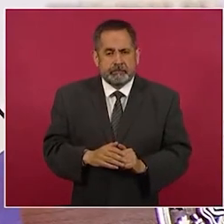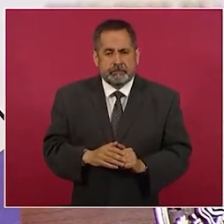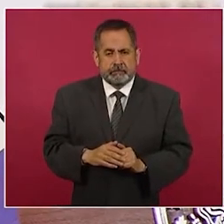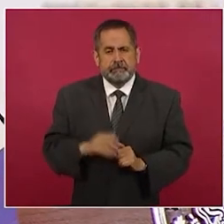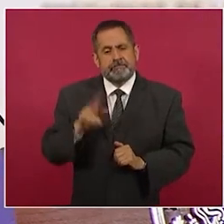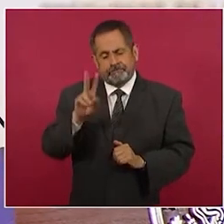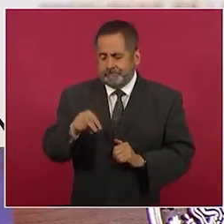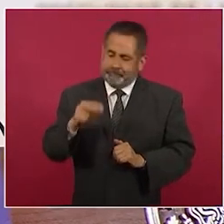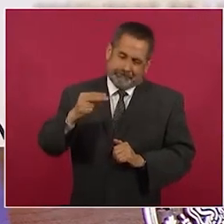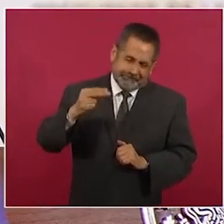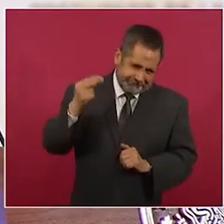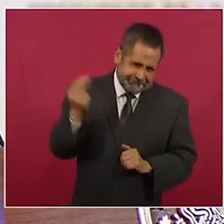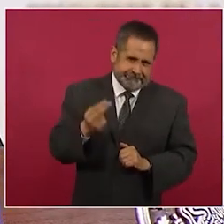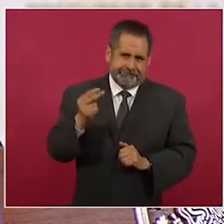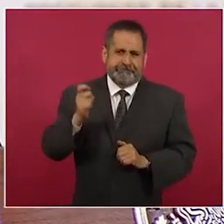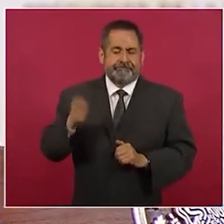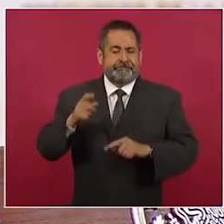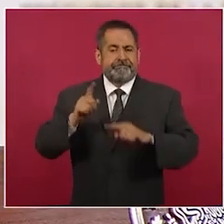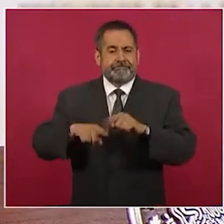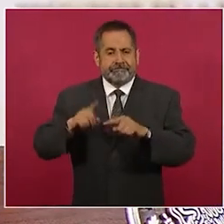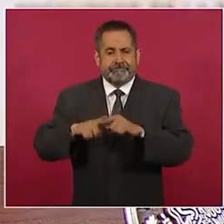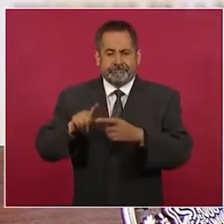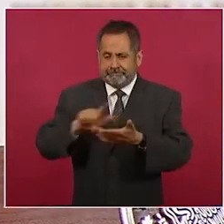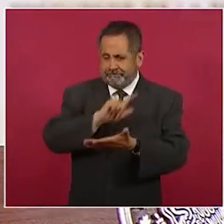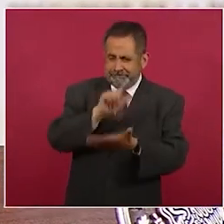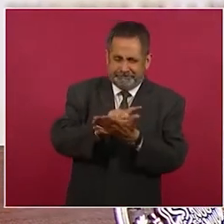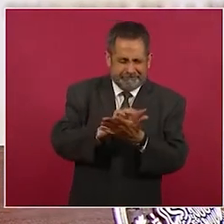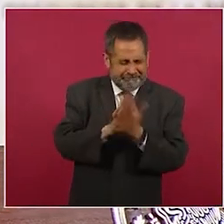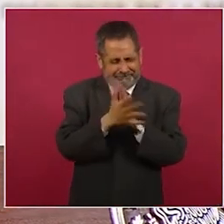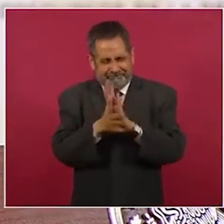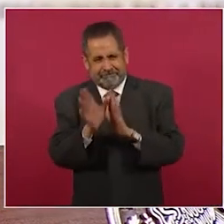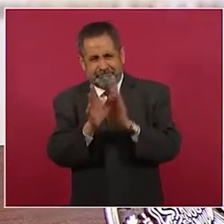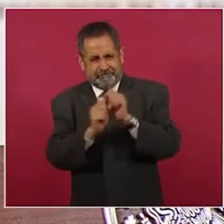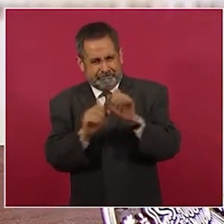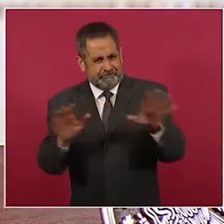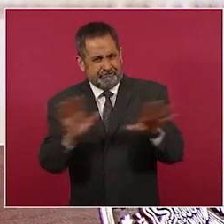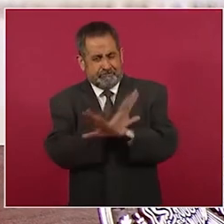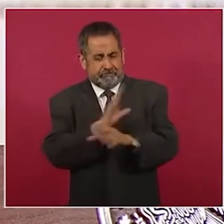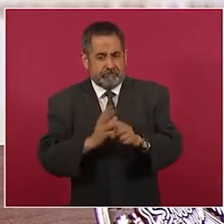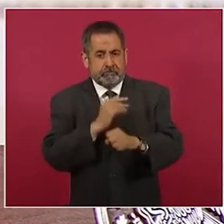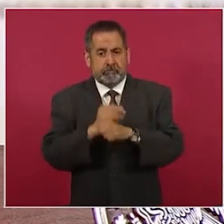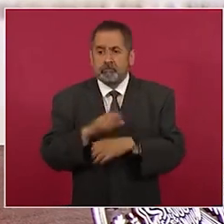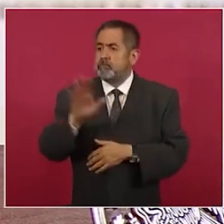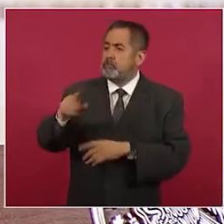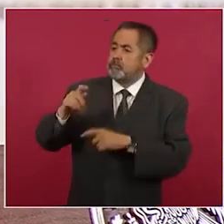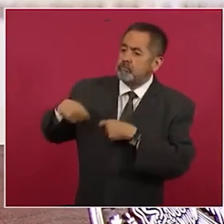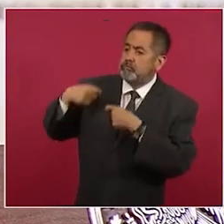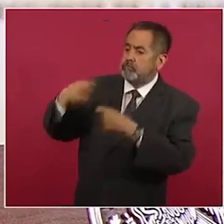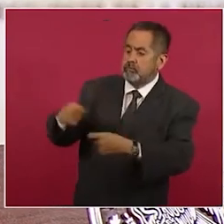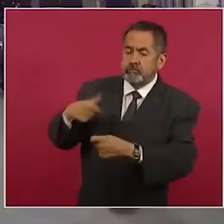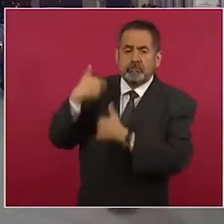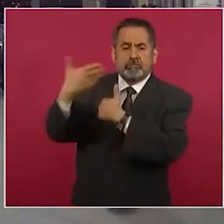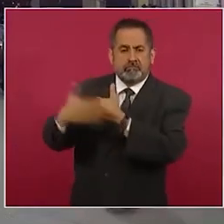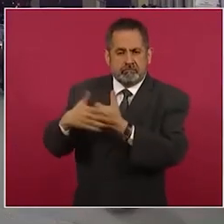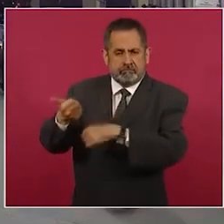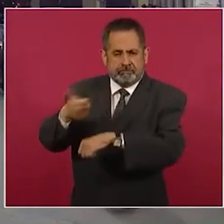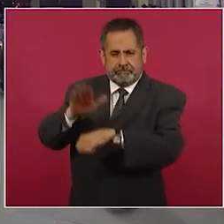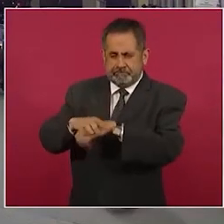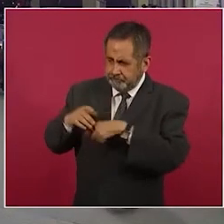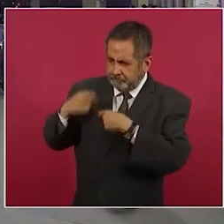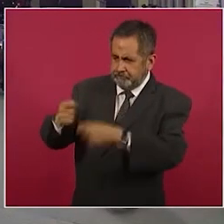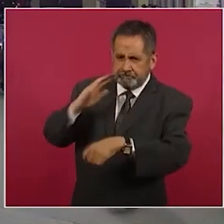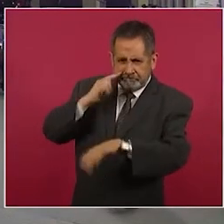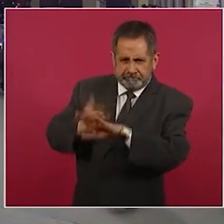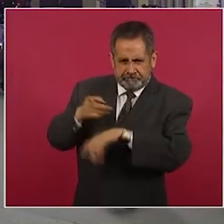se requiere la reforma constitucional. ¿Dejaría esa tarea para la siguiente administración? Sí, que